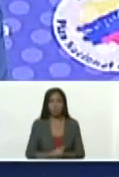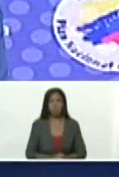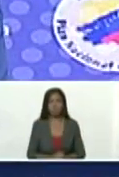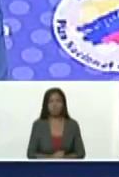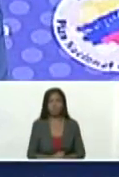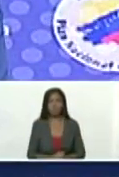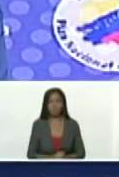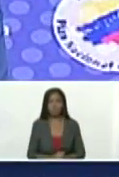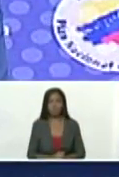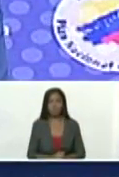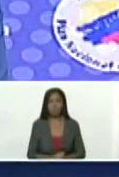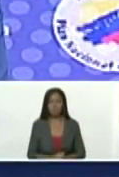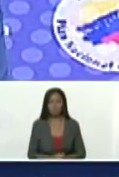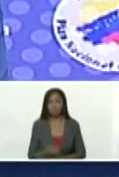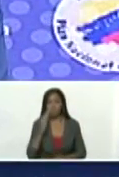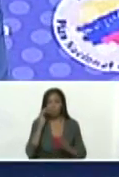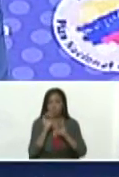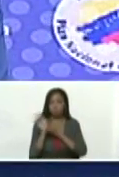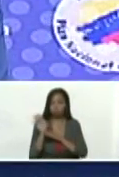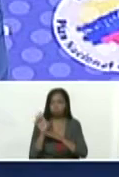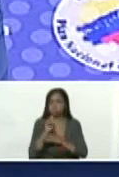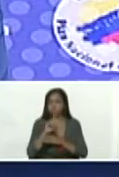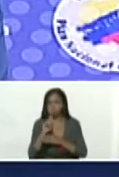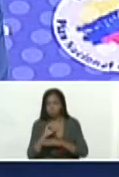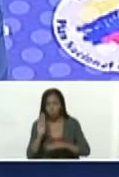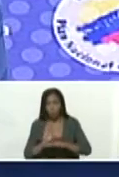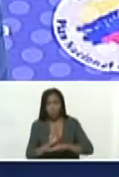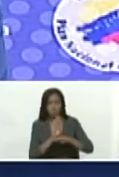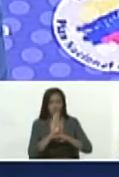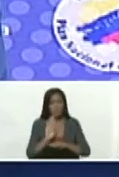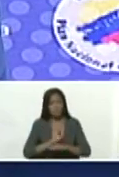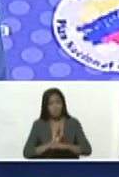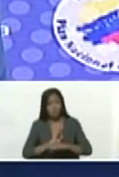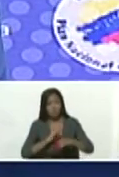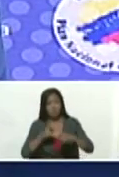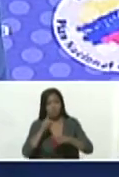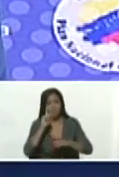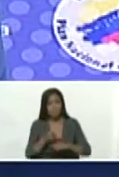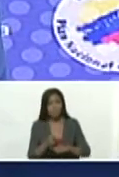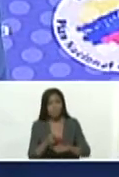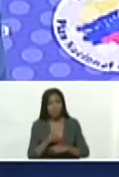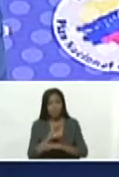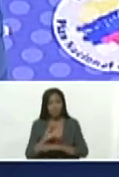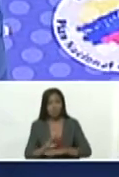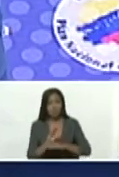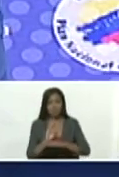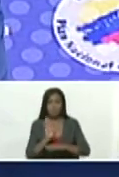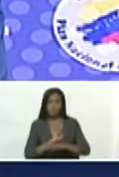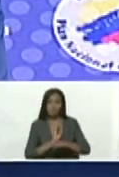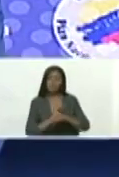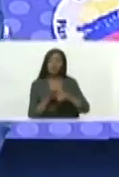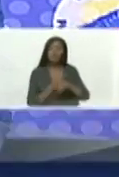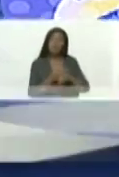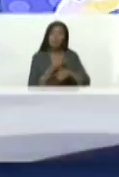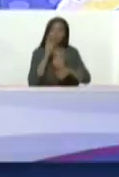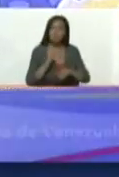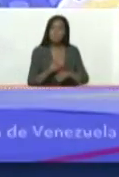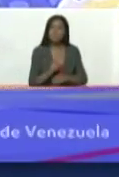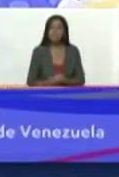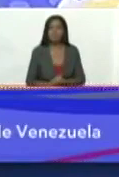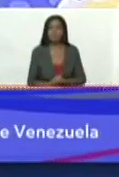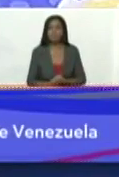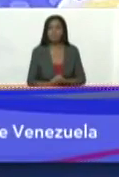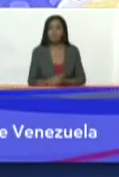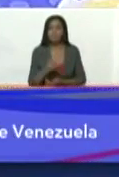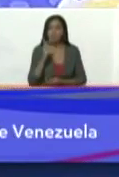sin excepción, para que cuiden de sí mismos después y cuiden de su gobierno. La ignorancia